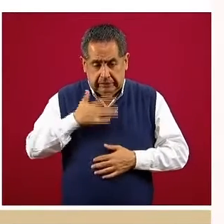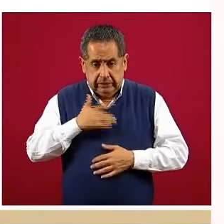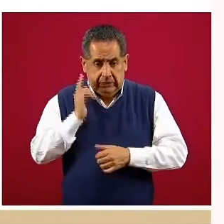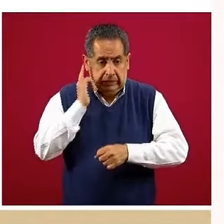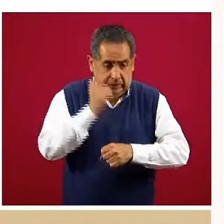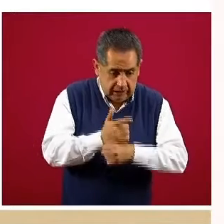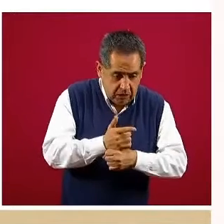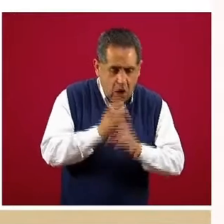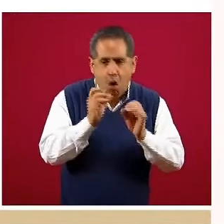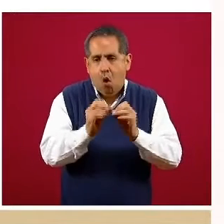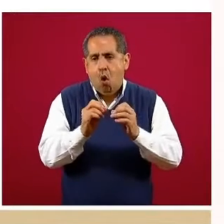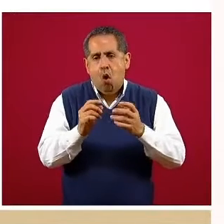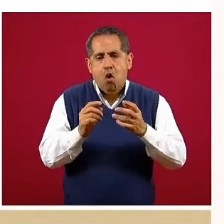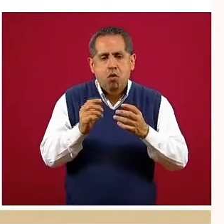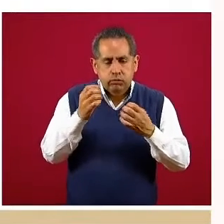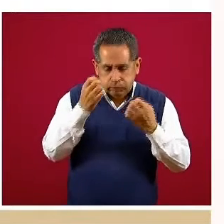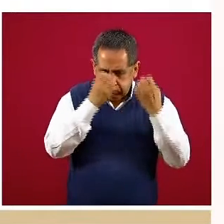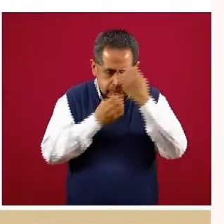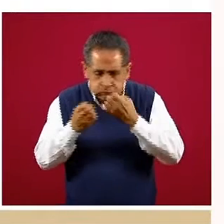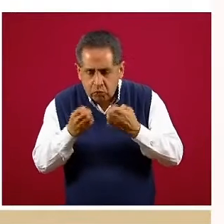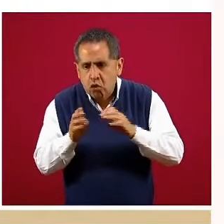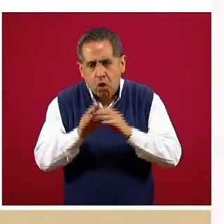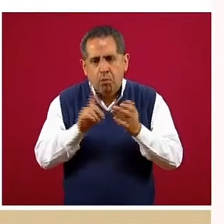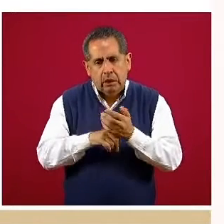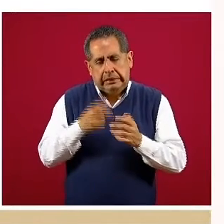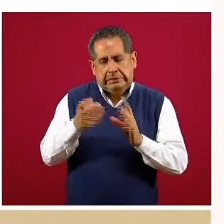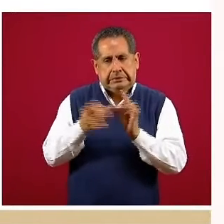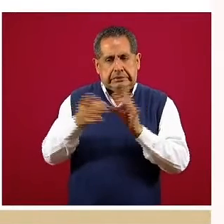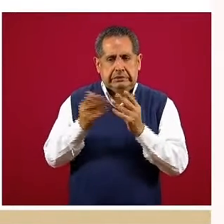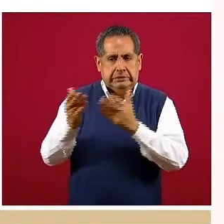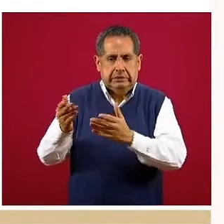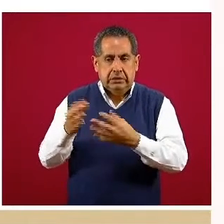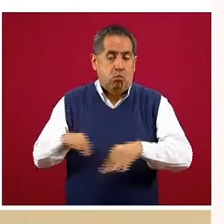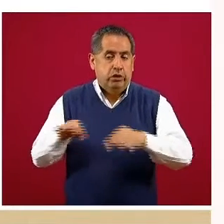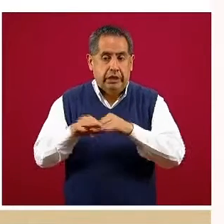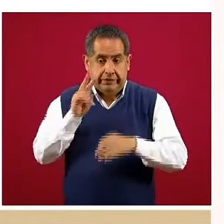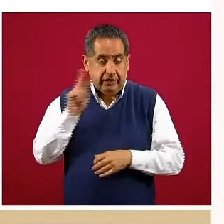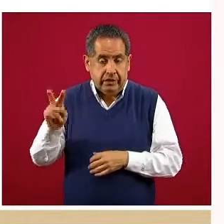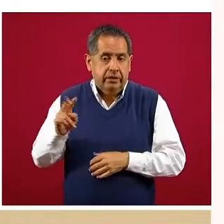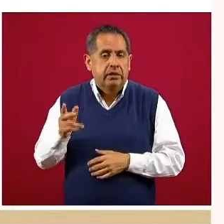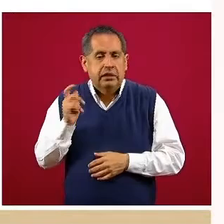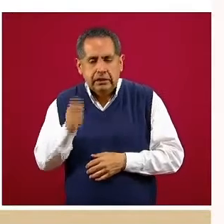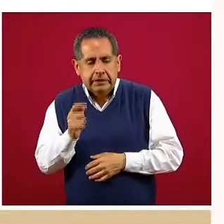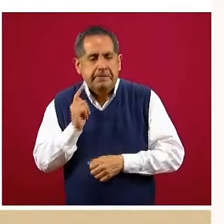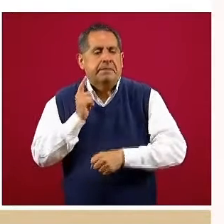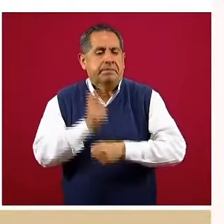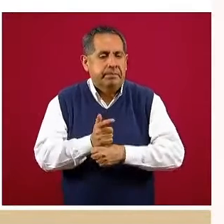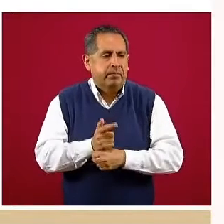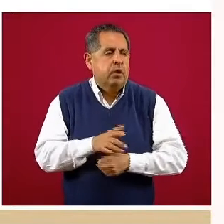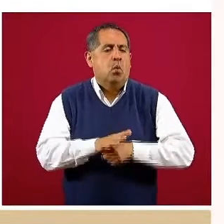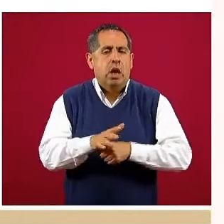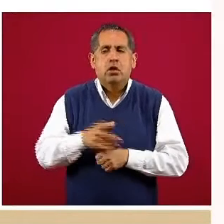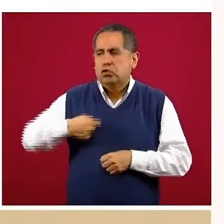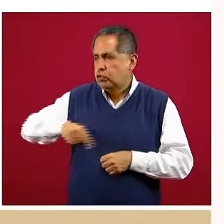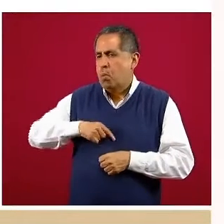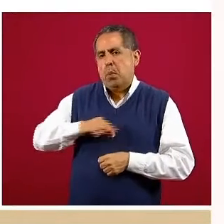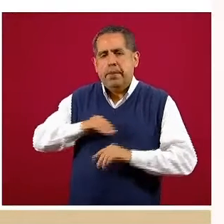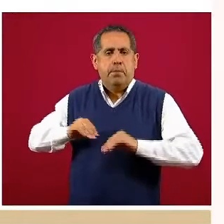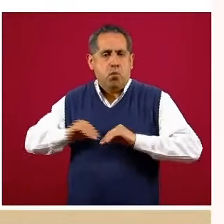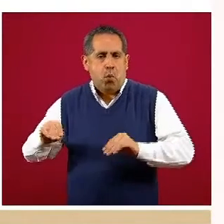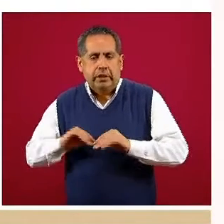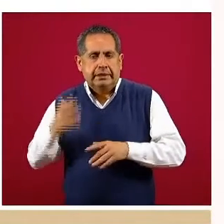de manera frecuente, continua, 10, 15, 20 veces a lo largo del día. Mantener la sana distancia es sumamente